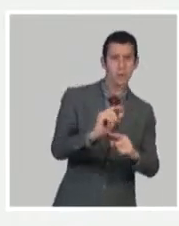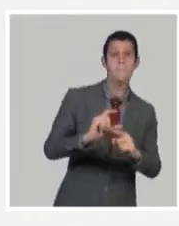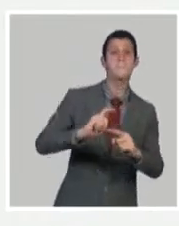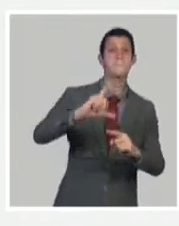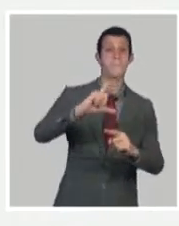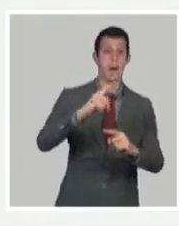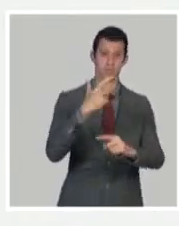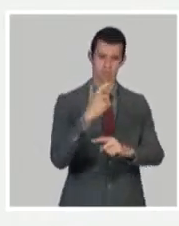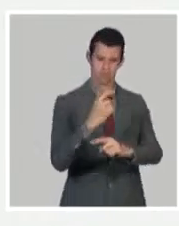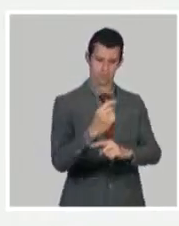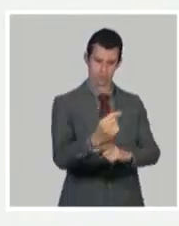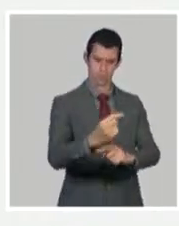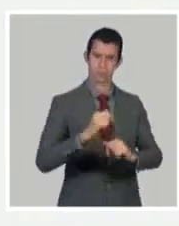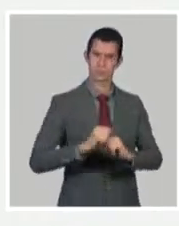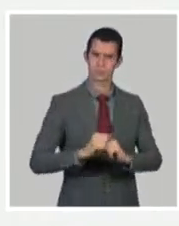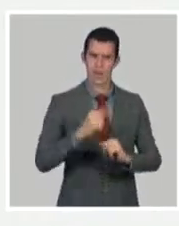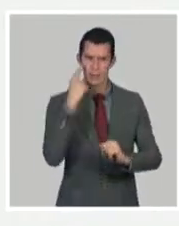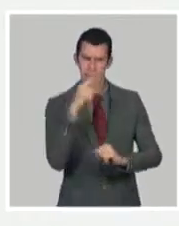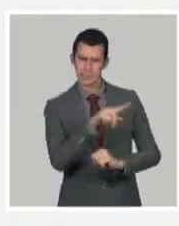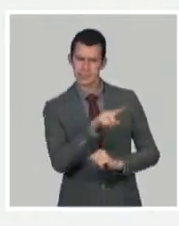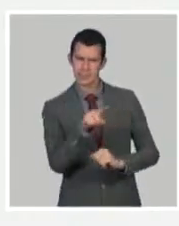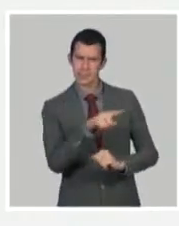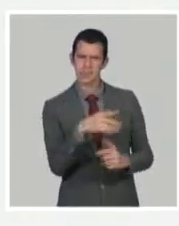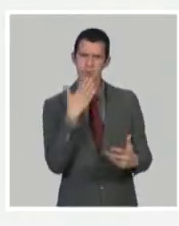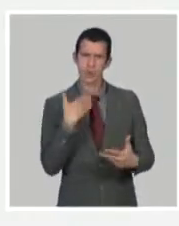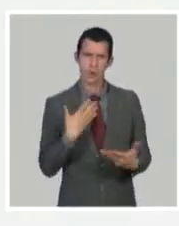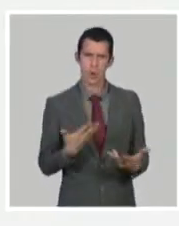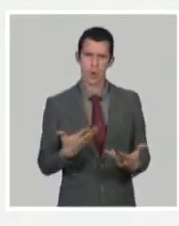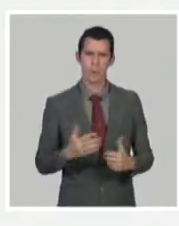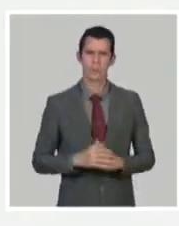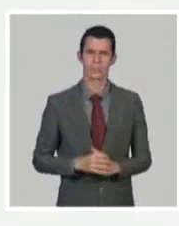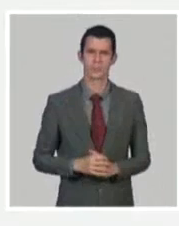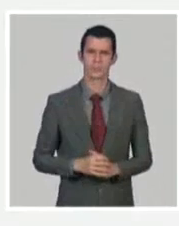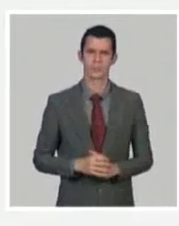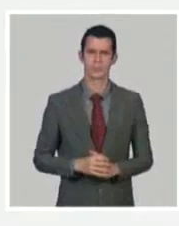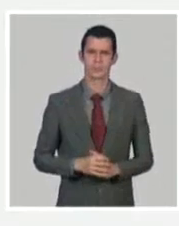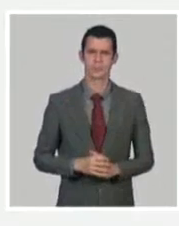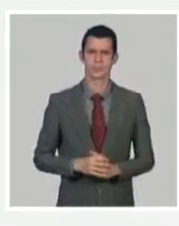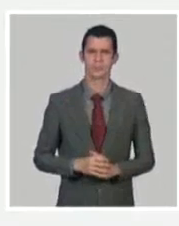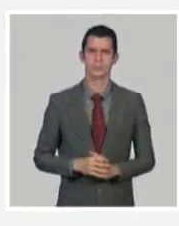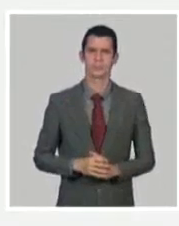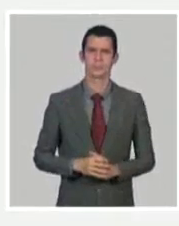esta respuesta era importante porque esta respuesta, adelante,